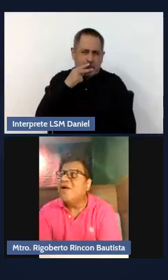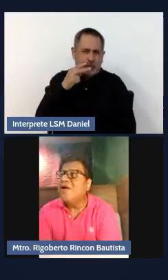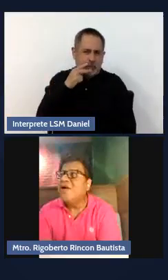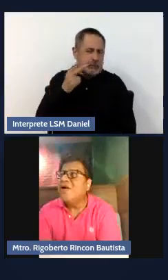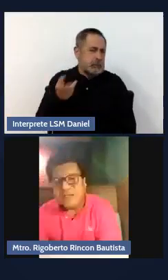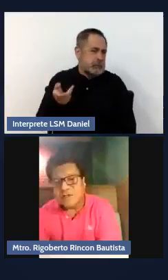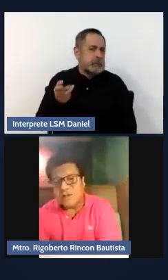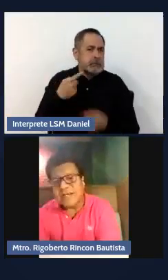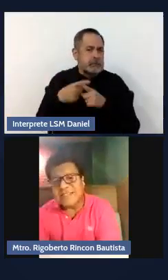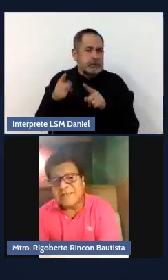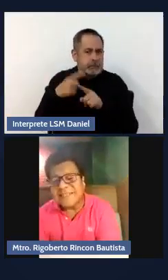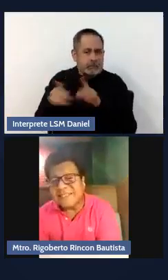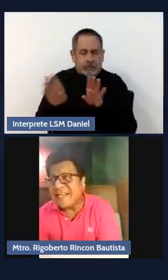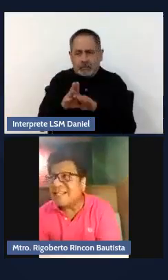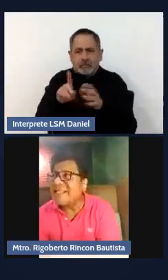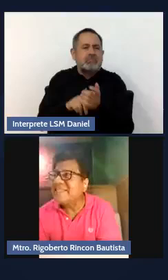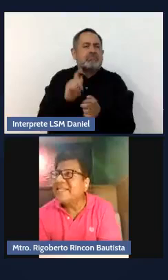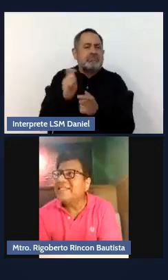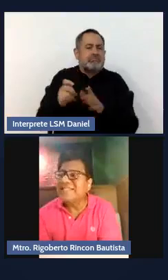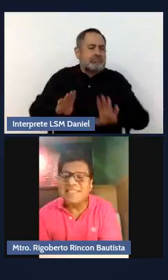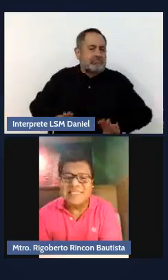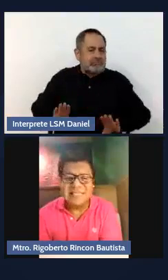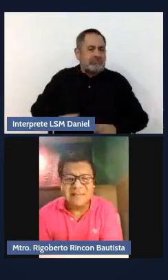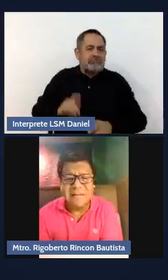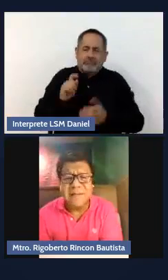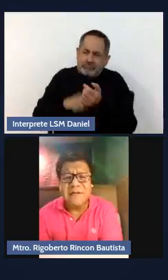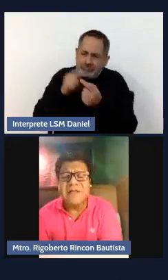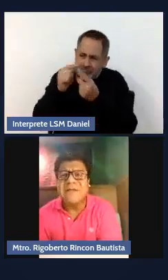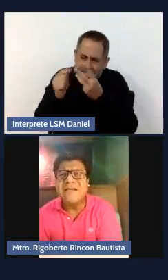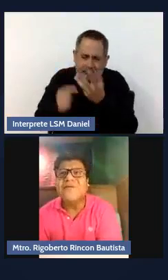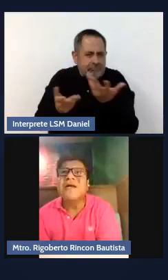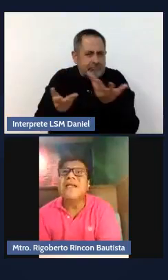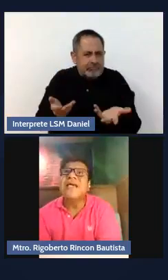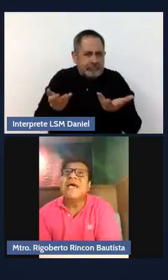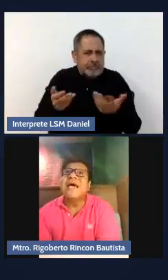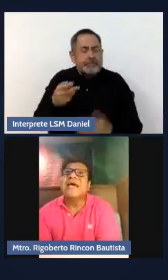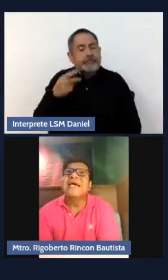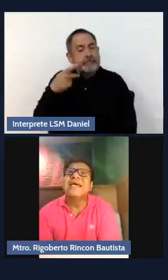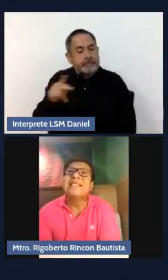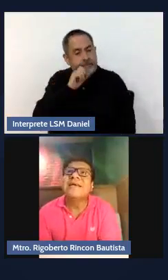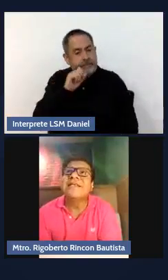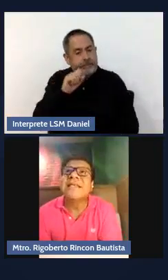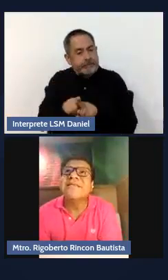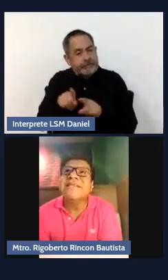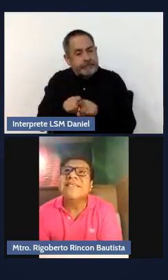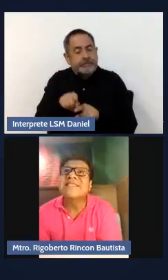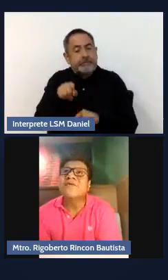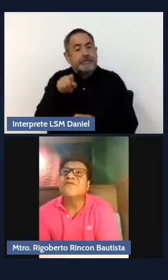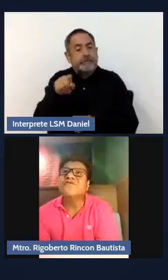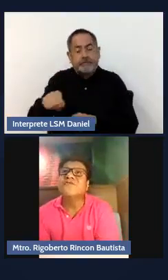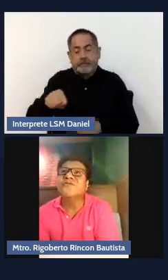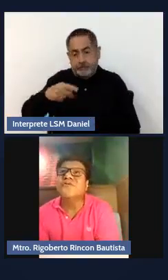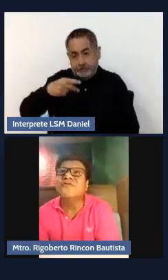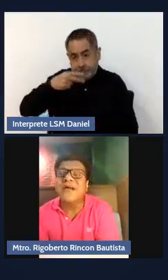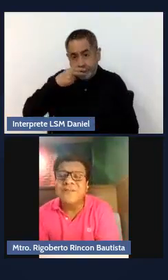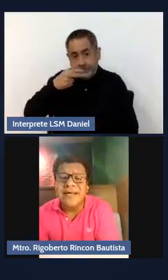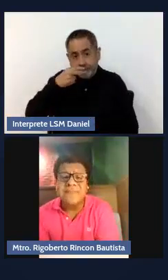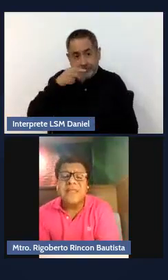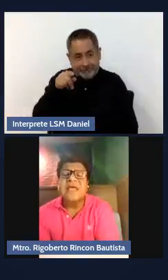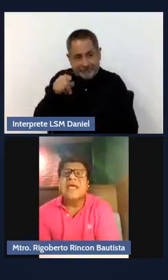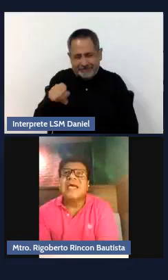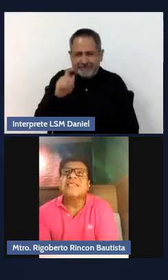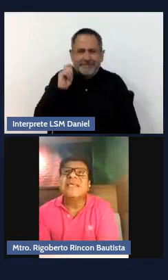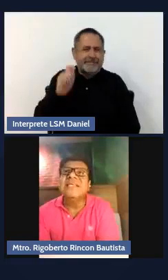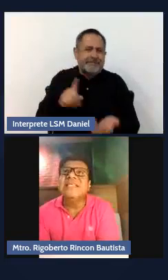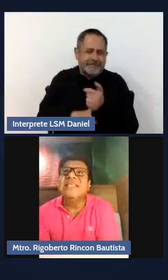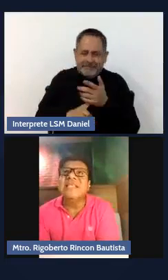las diversas características que tiene también, pero también igual, tal vez este consumo nos habla, este índice